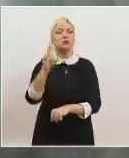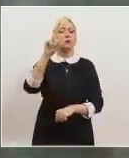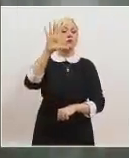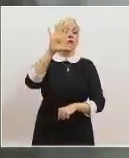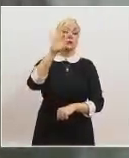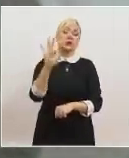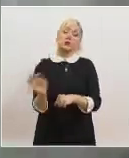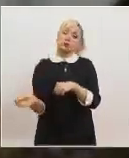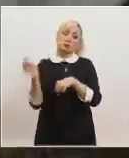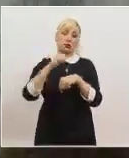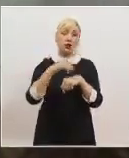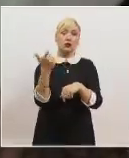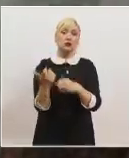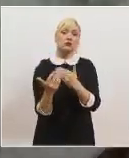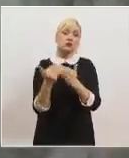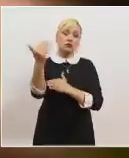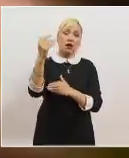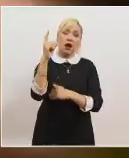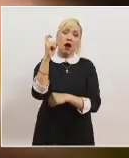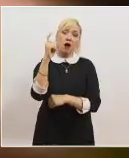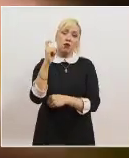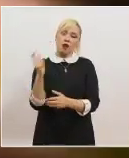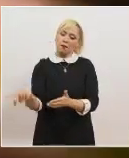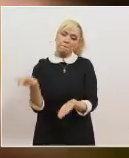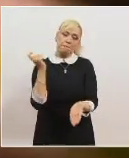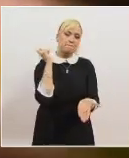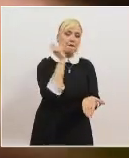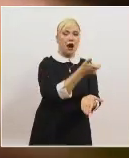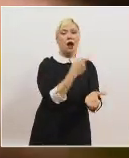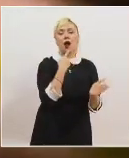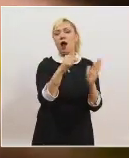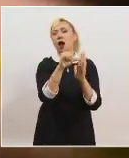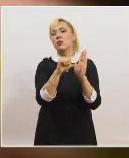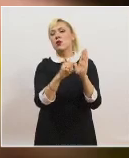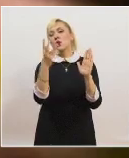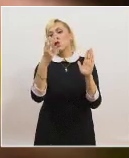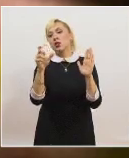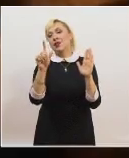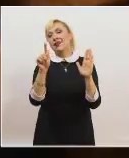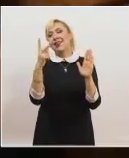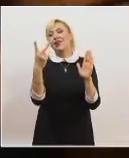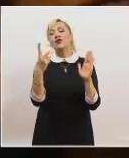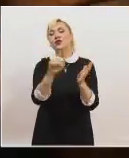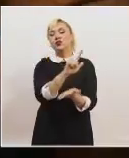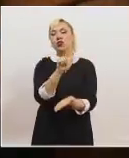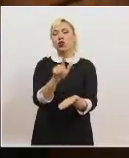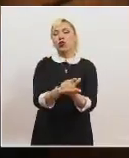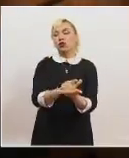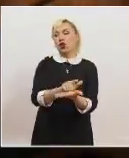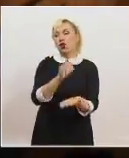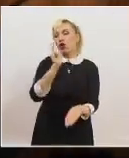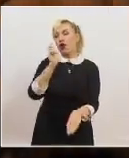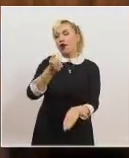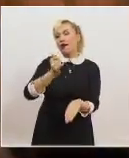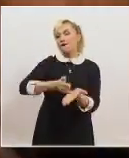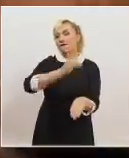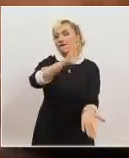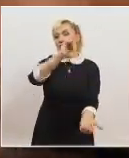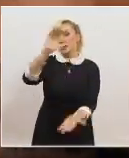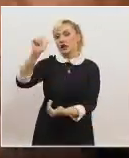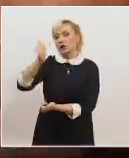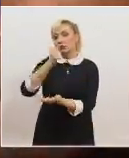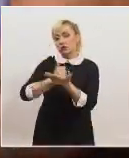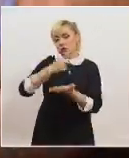35% a la tarifa prevista en el artículo 172 del Código Fiscal de la Ciudad de México. El prever